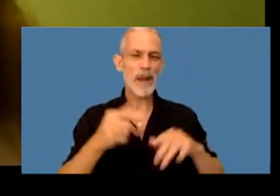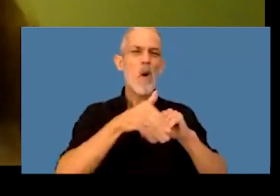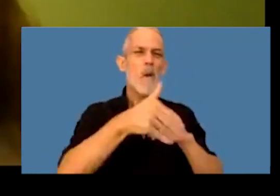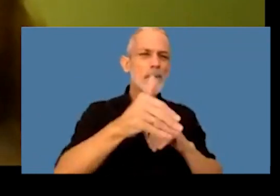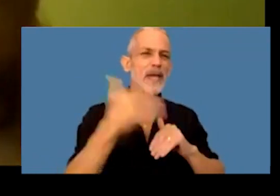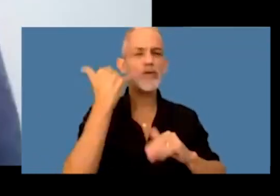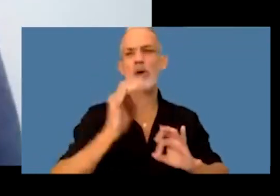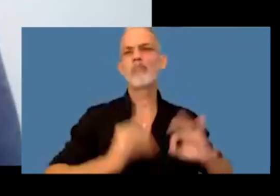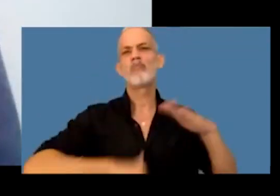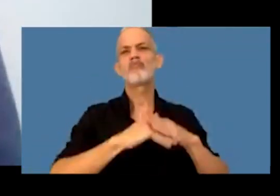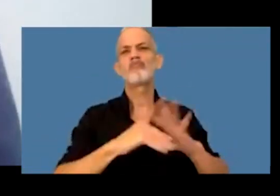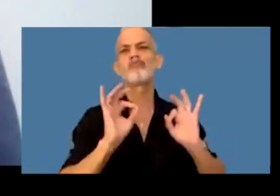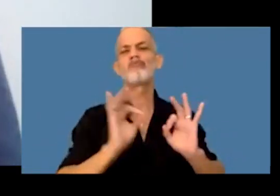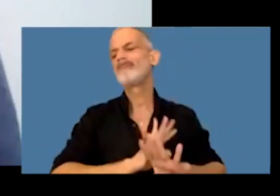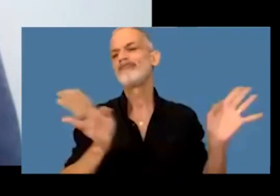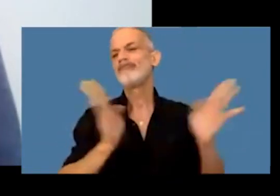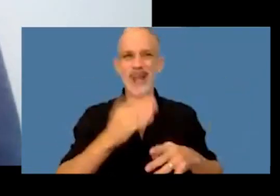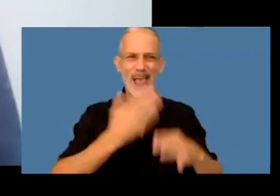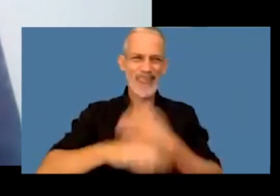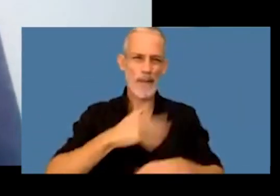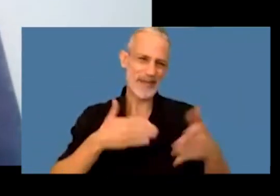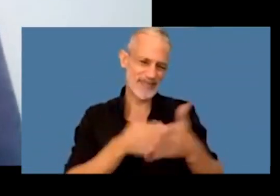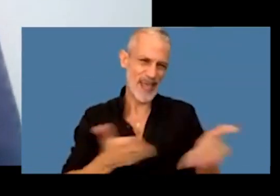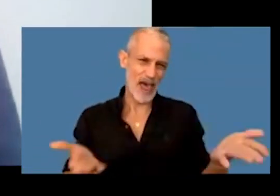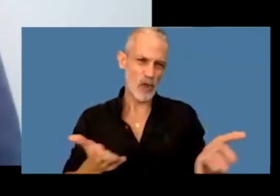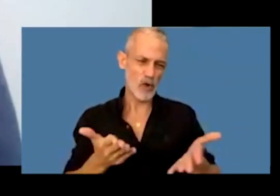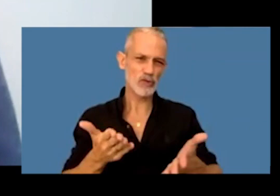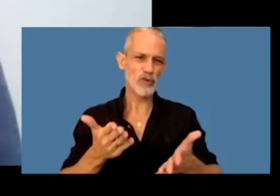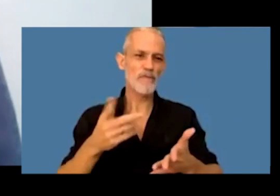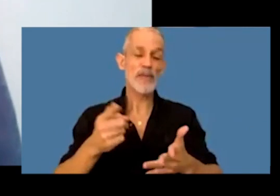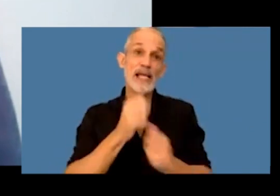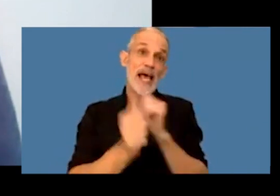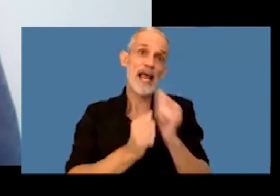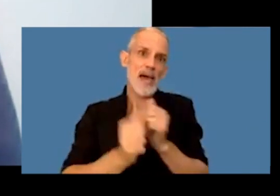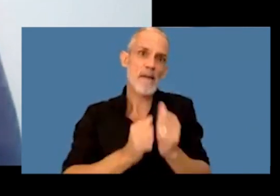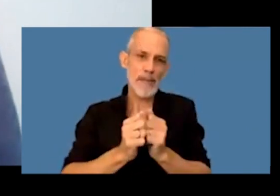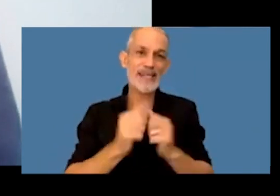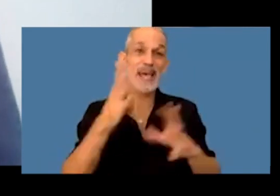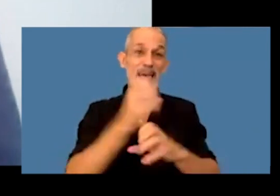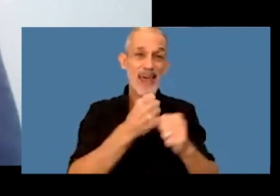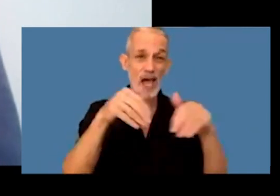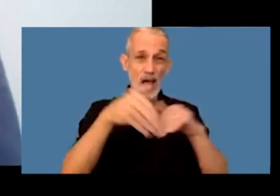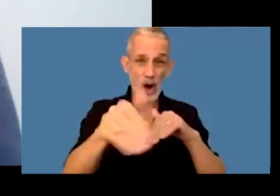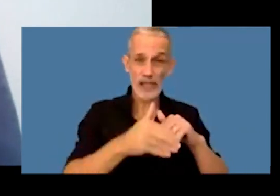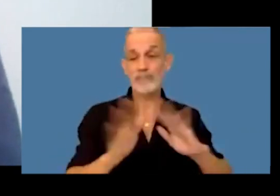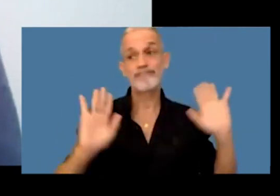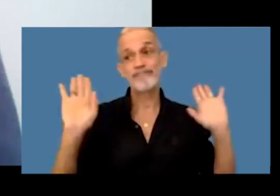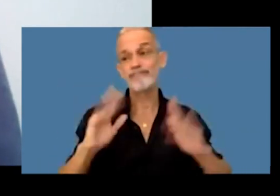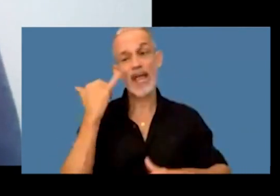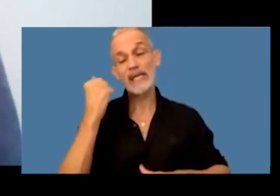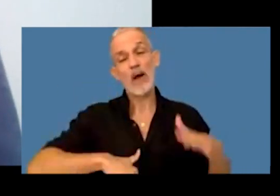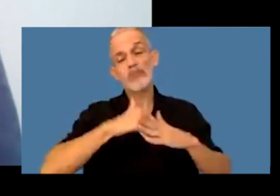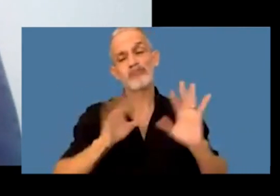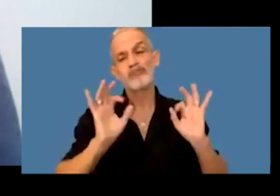estarán completos al momento. Lo que está diciendo justamente que la empresa de colectivo no le reconoce, o siempre para sacar